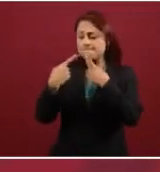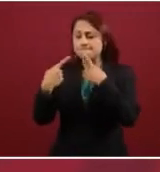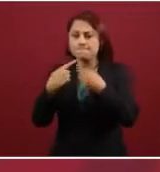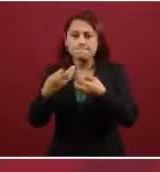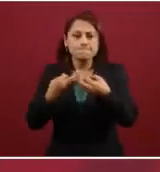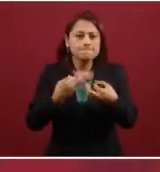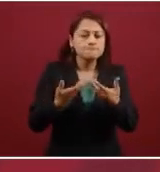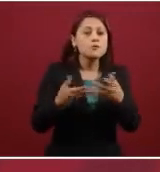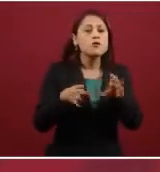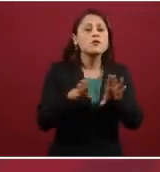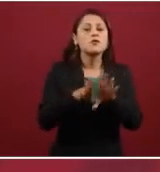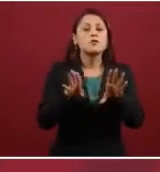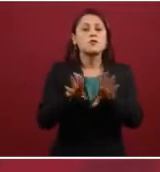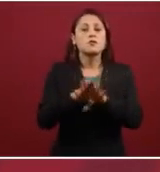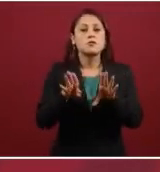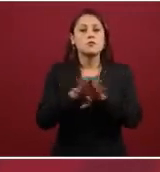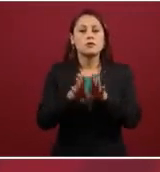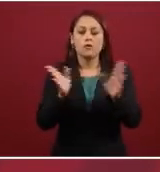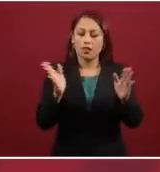Decía Comonfort